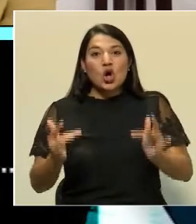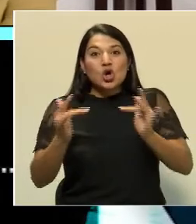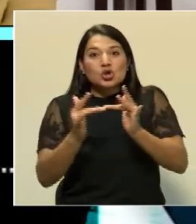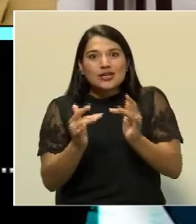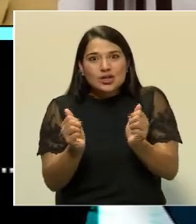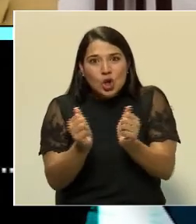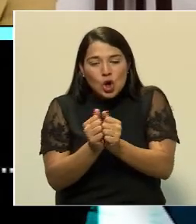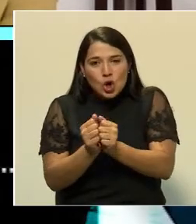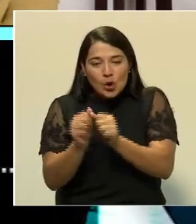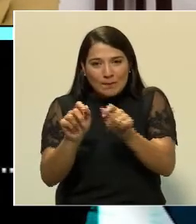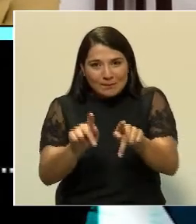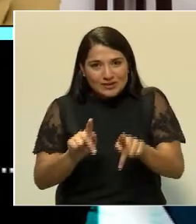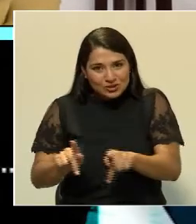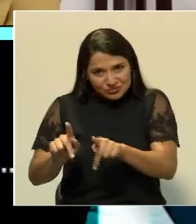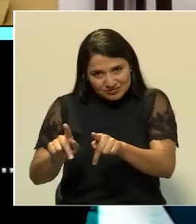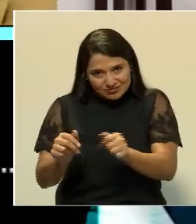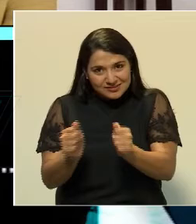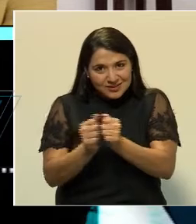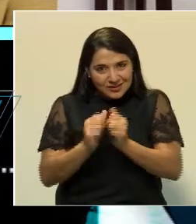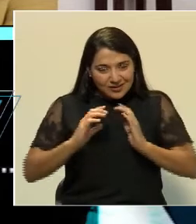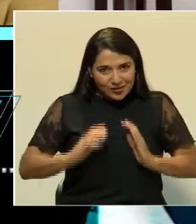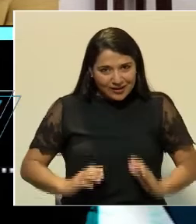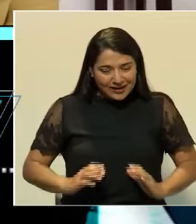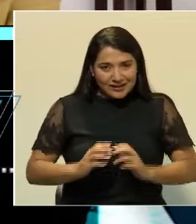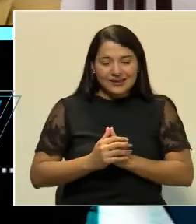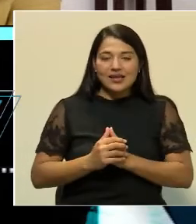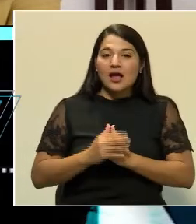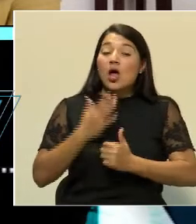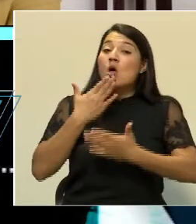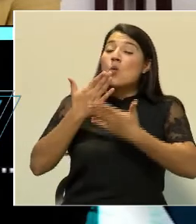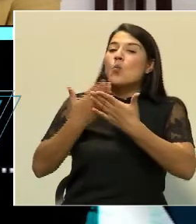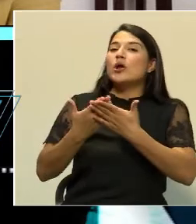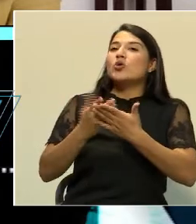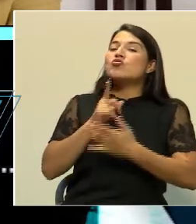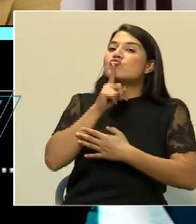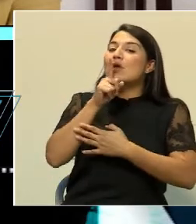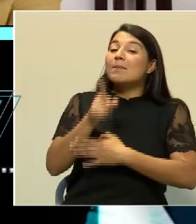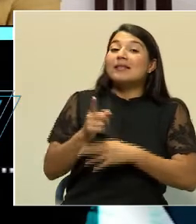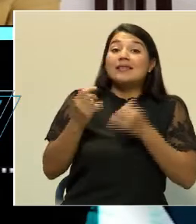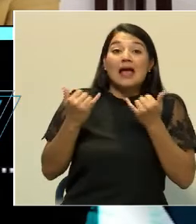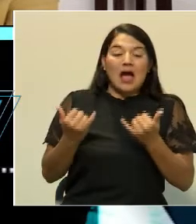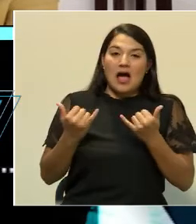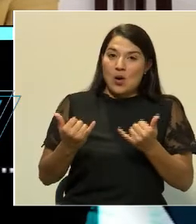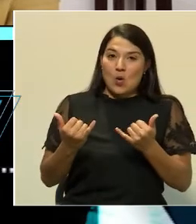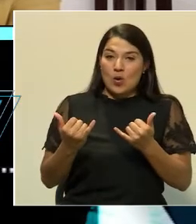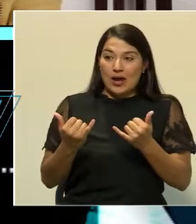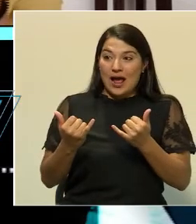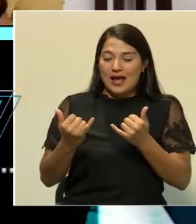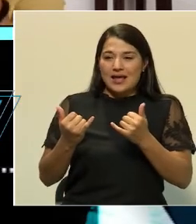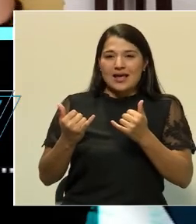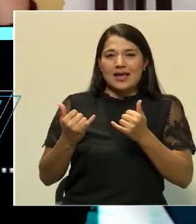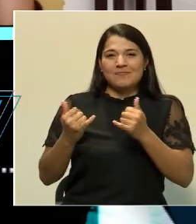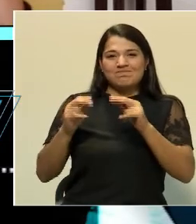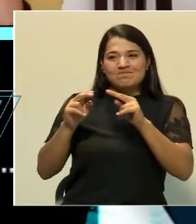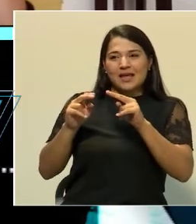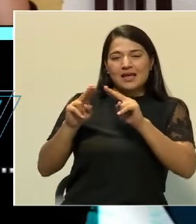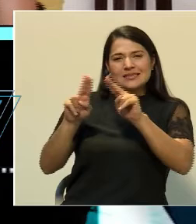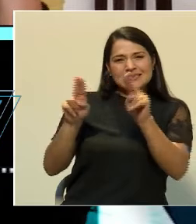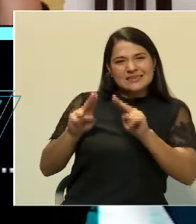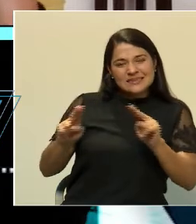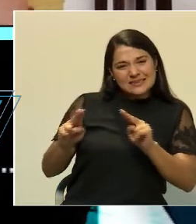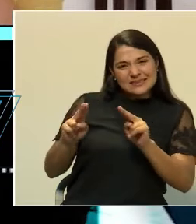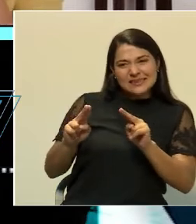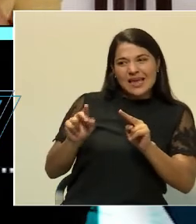el público. Bueno, en realidad, ahorita la virtualidad nos pone en una encrucijada,